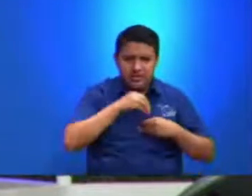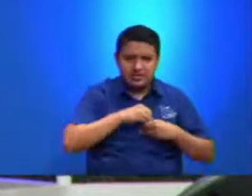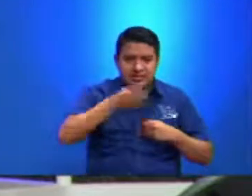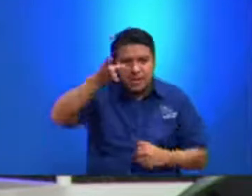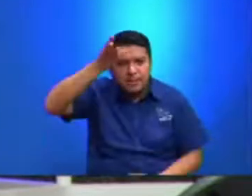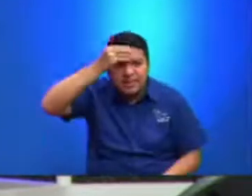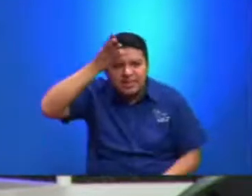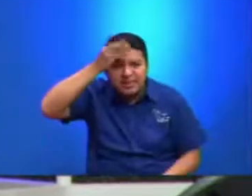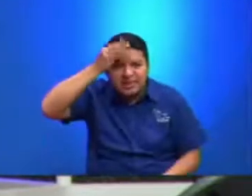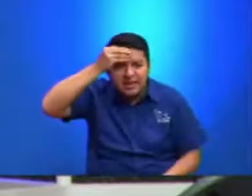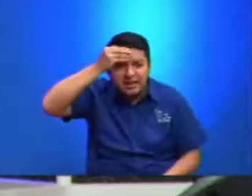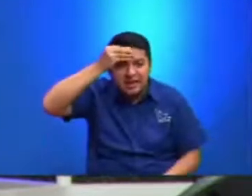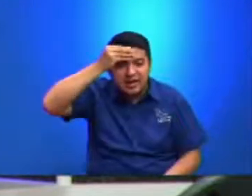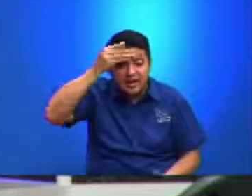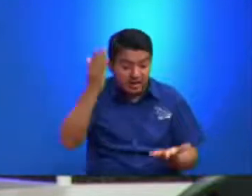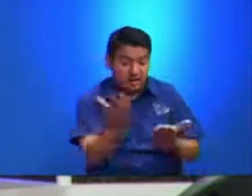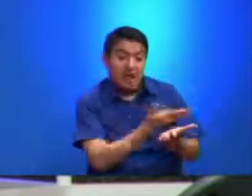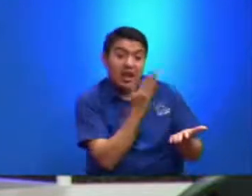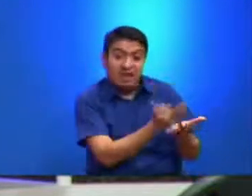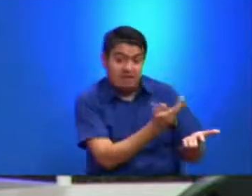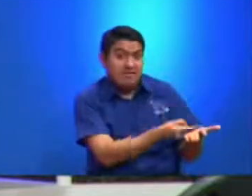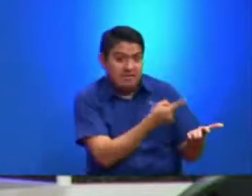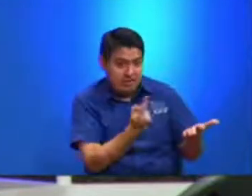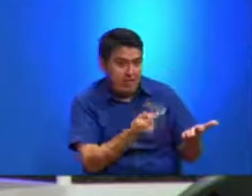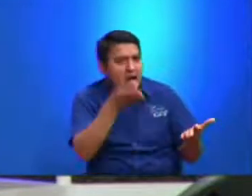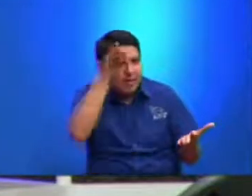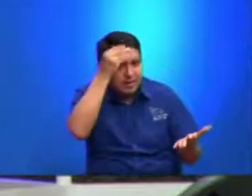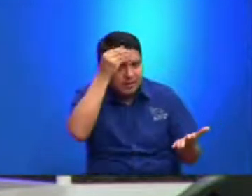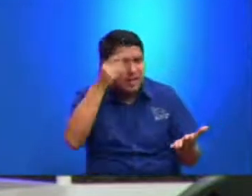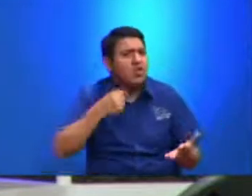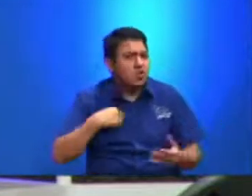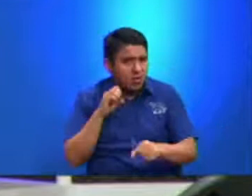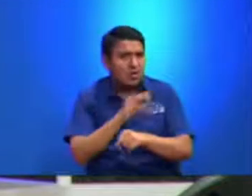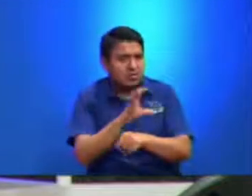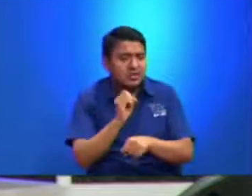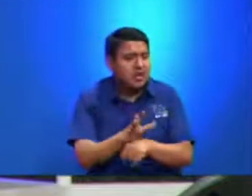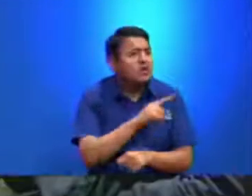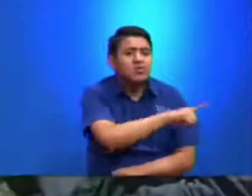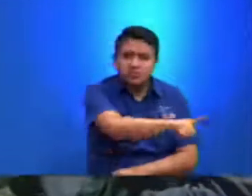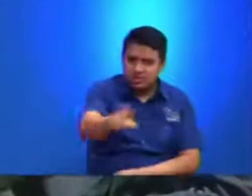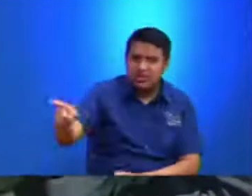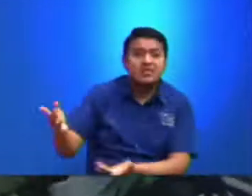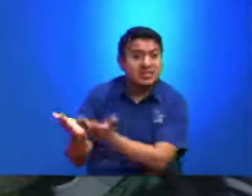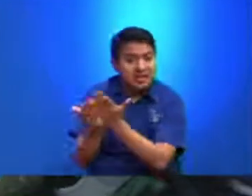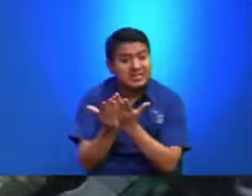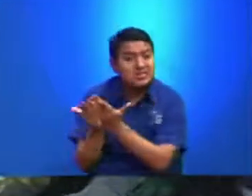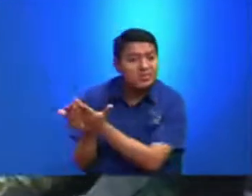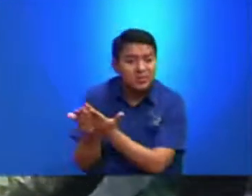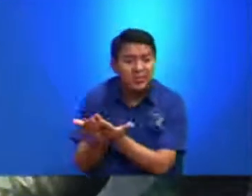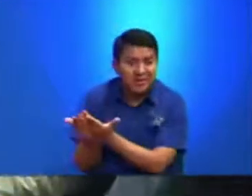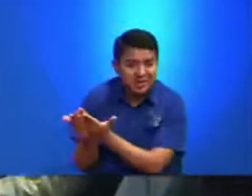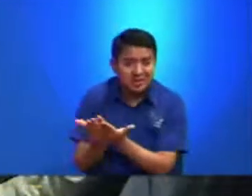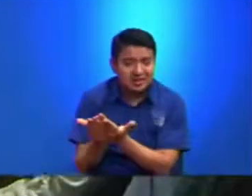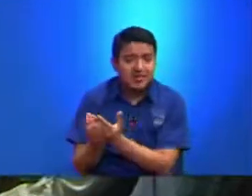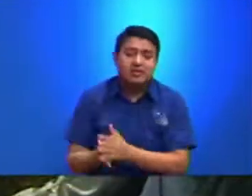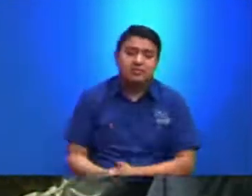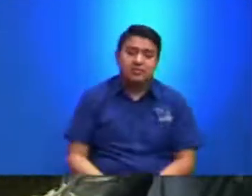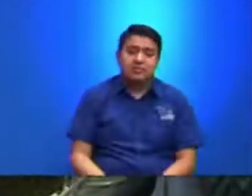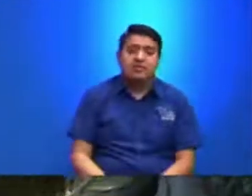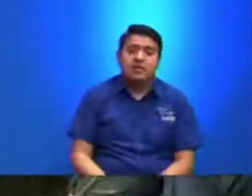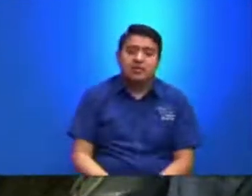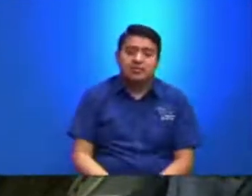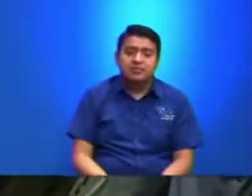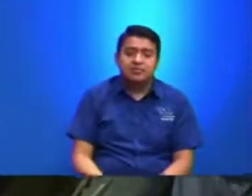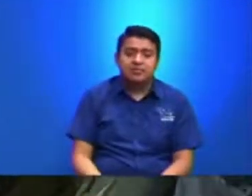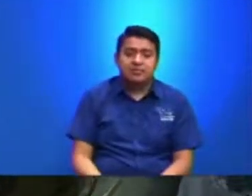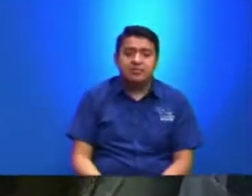comas, que te comas ese librito que tal vez en algún momento puede ser amargo en el vientre, le dijeron a dos